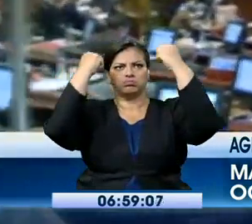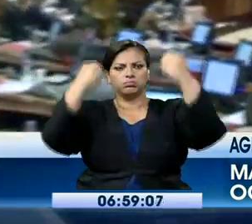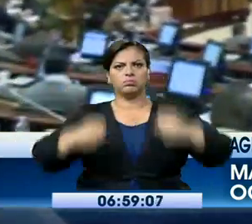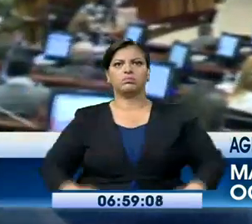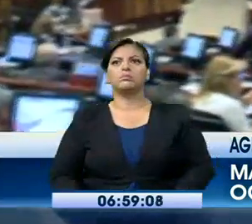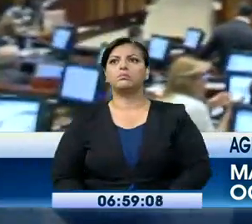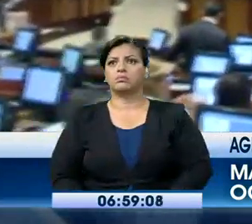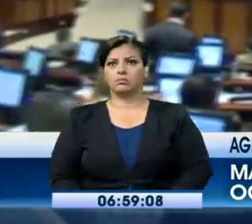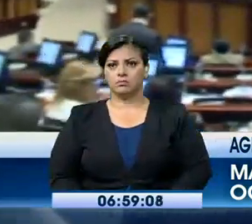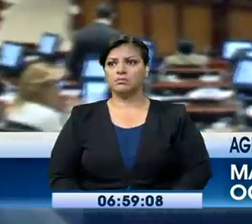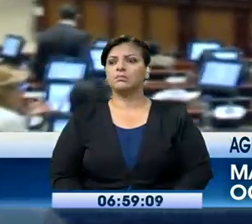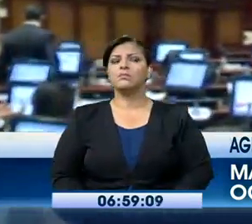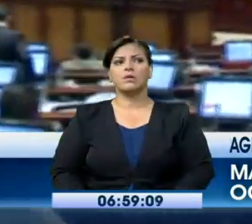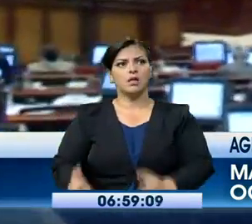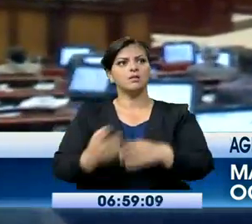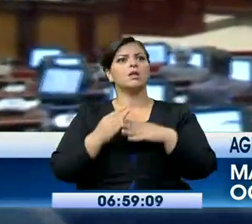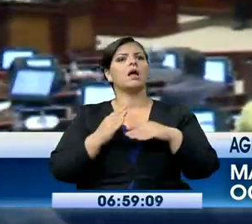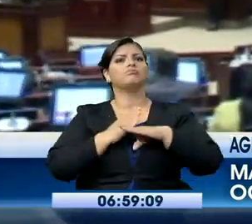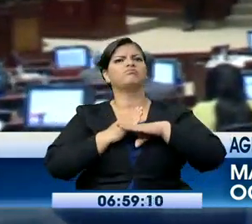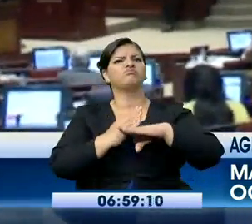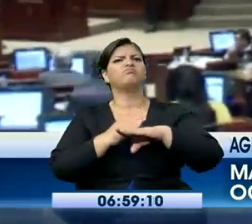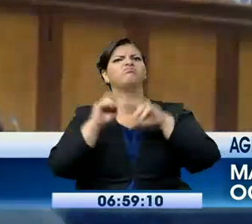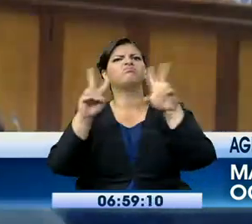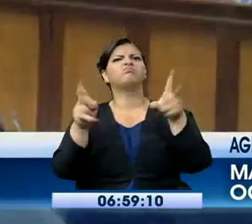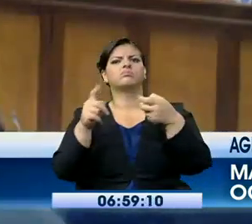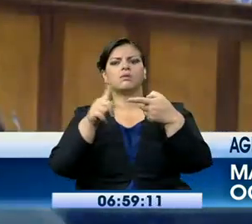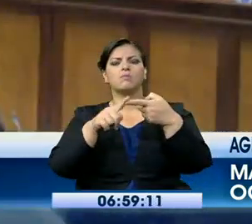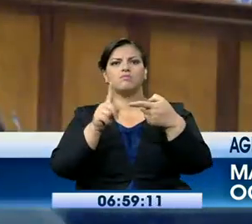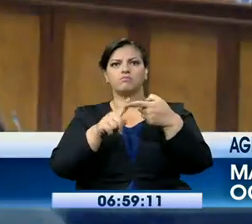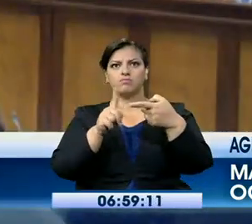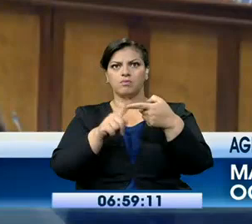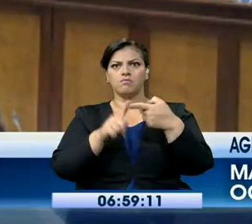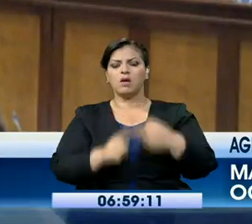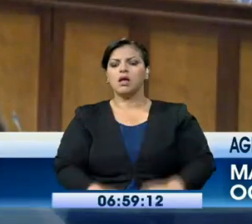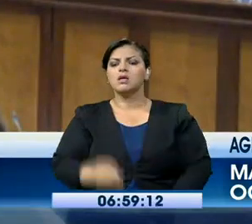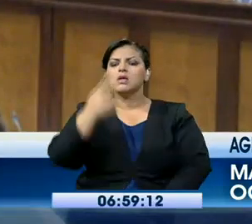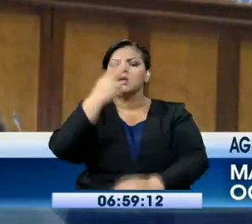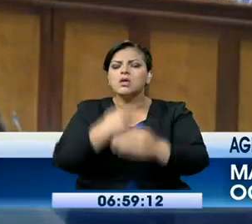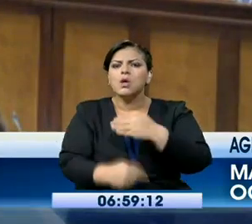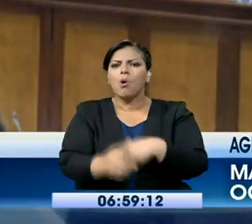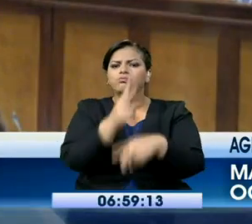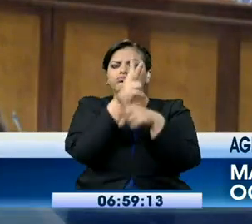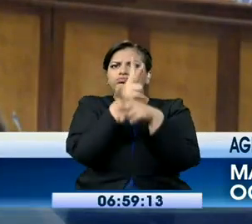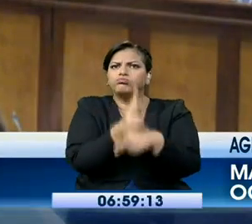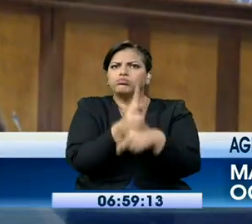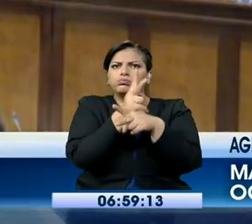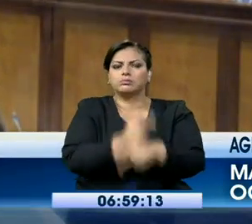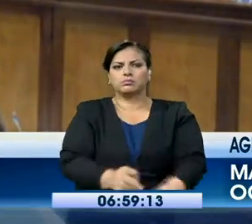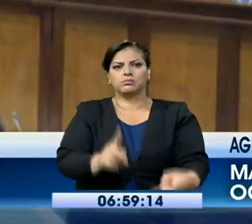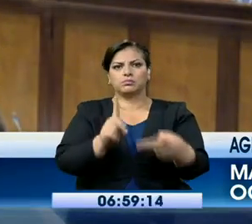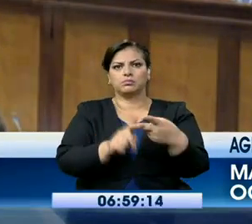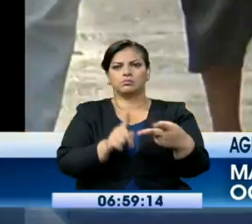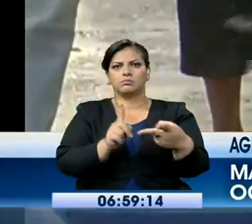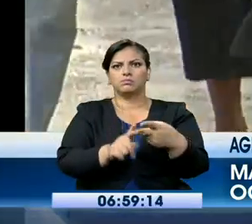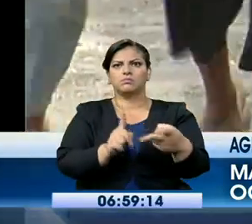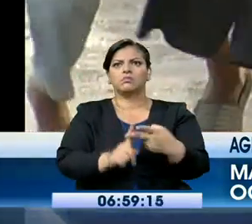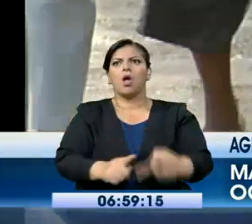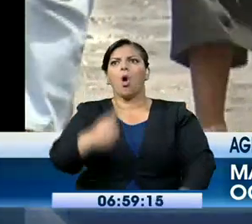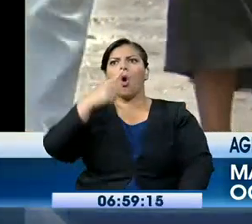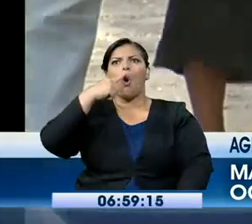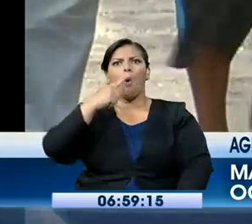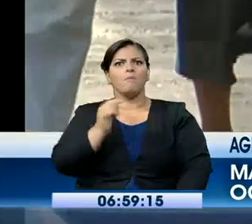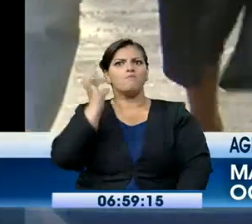como prevención y erradicación de la violencia de género contra la mujer, así como el nuevo Código de la Salud, que incluye, entre otras cosas,